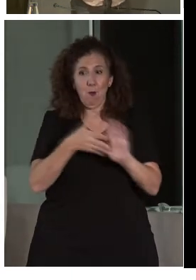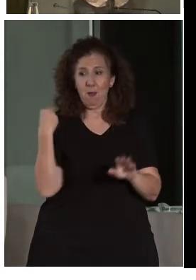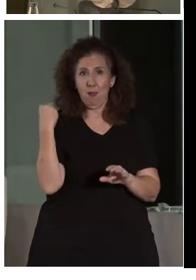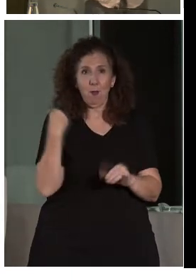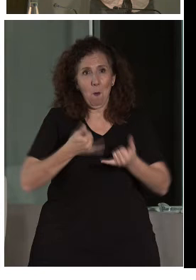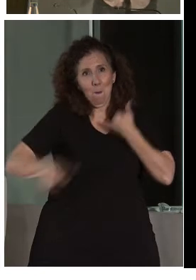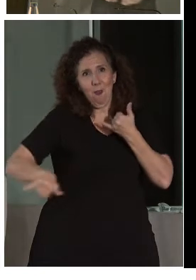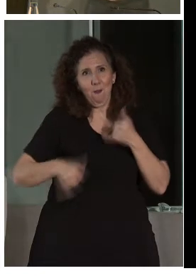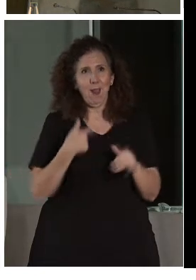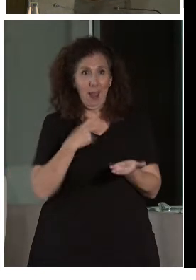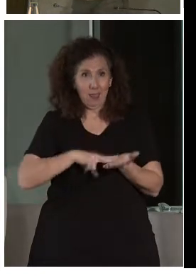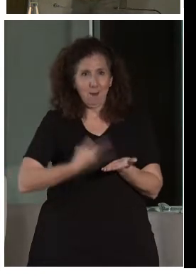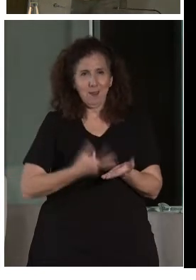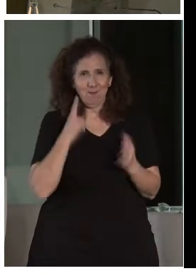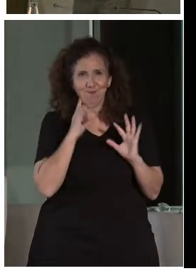una pata.